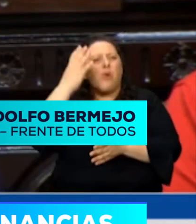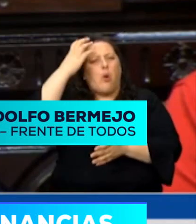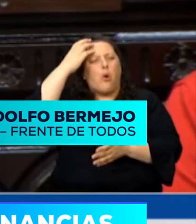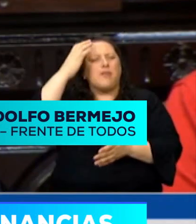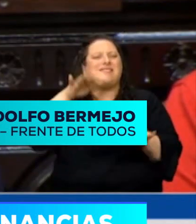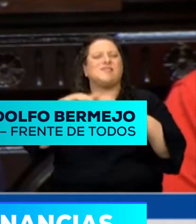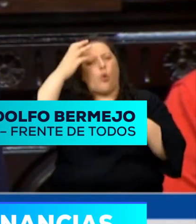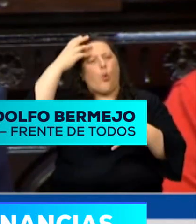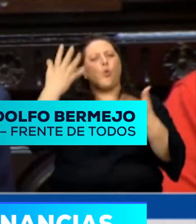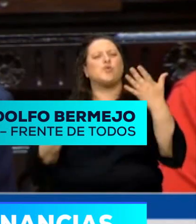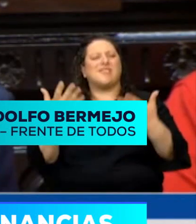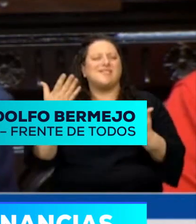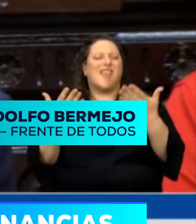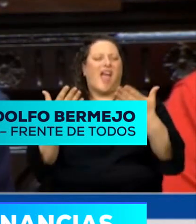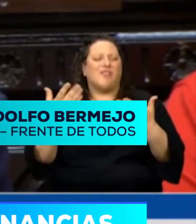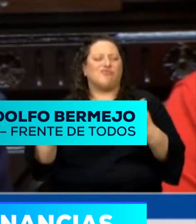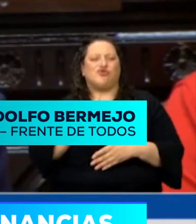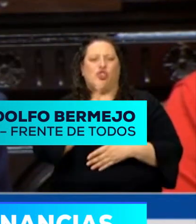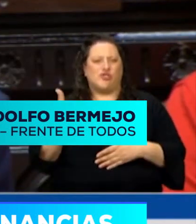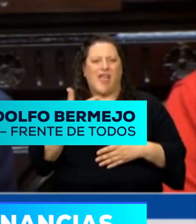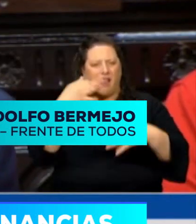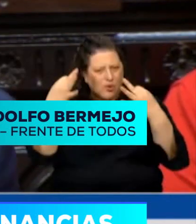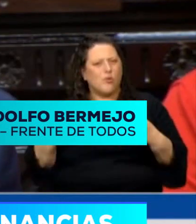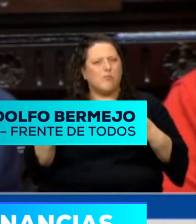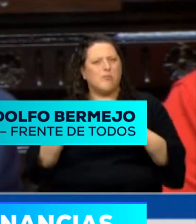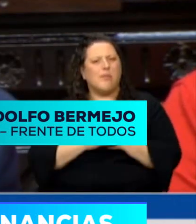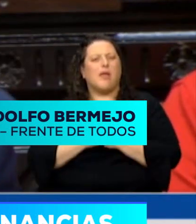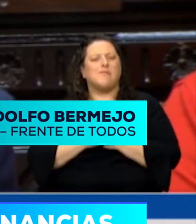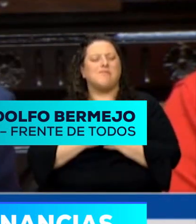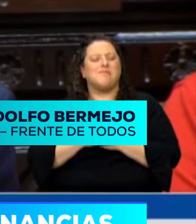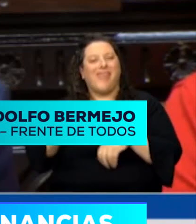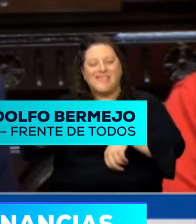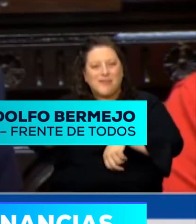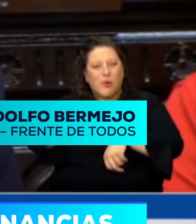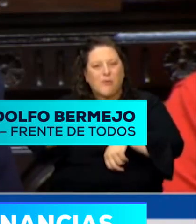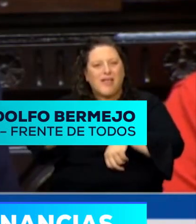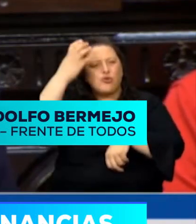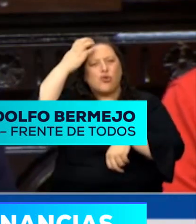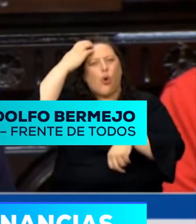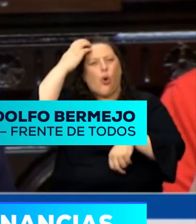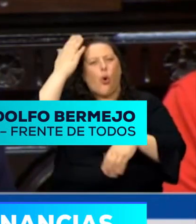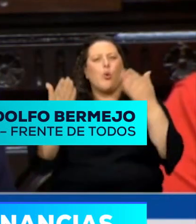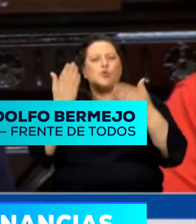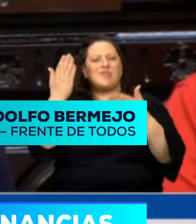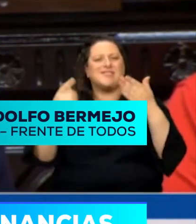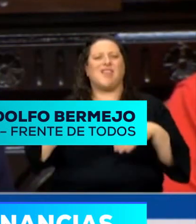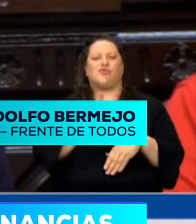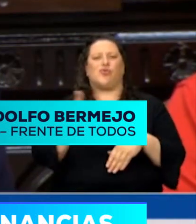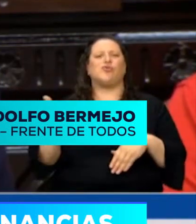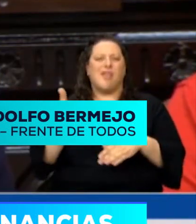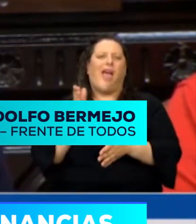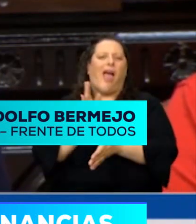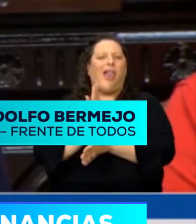social. En estos tiempos en donde a la justicia social se le ha llegado a tratar